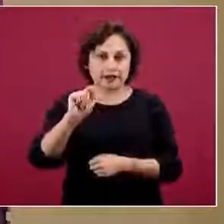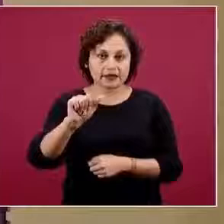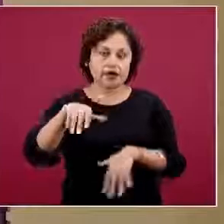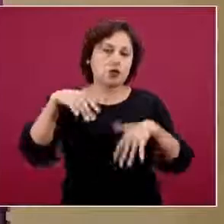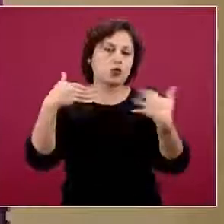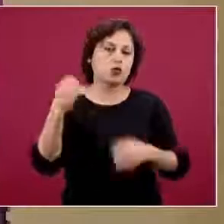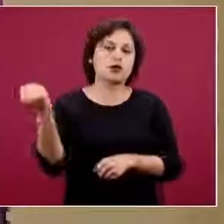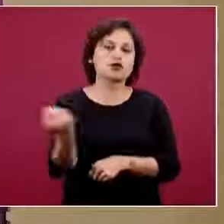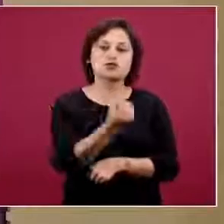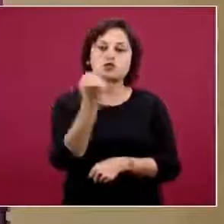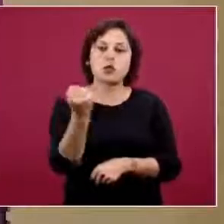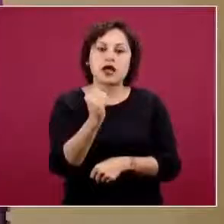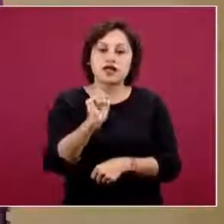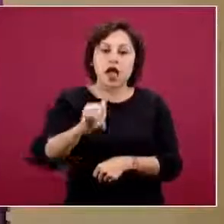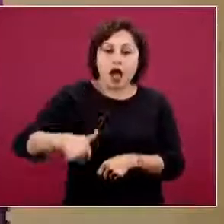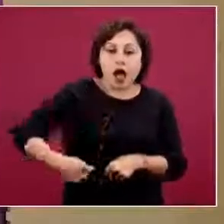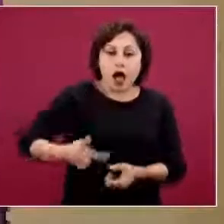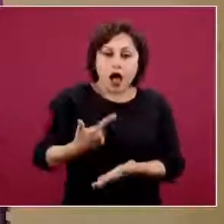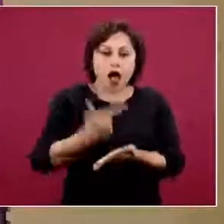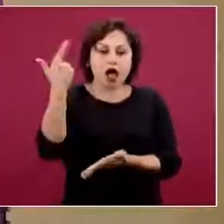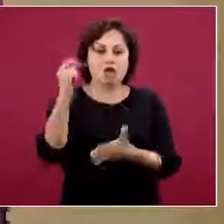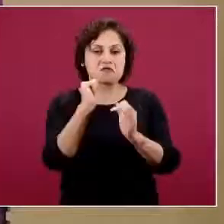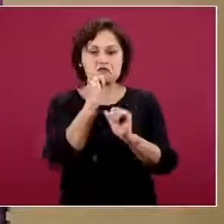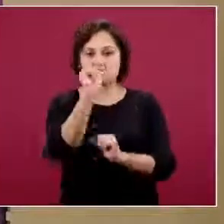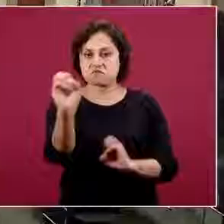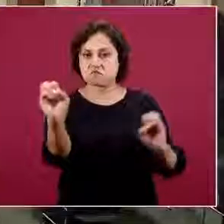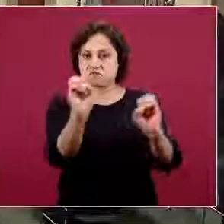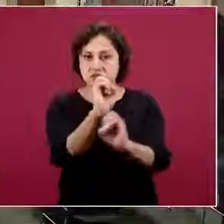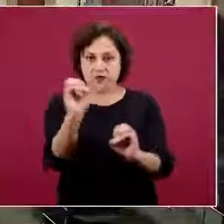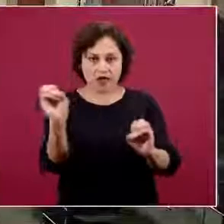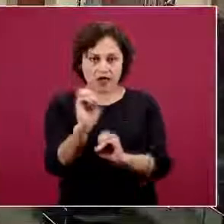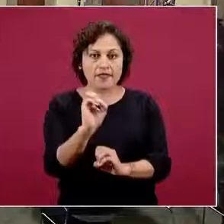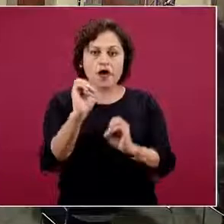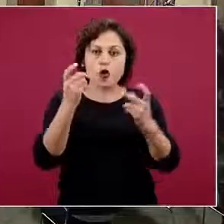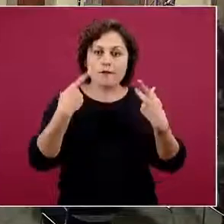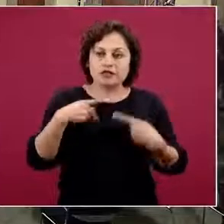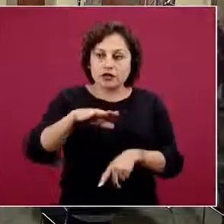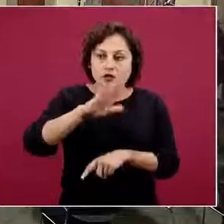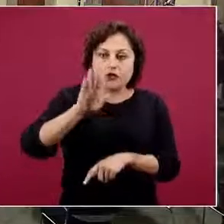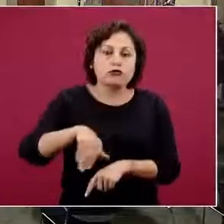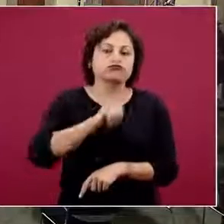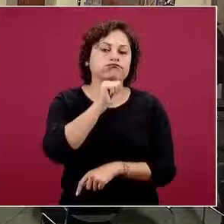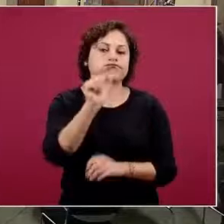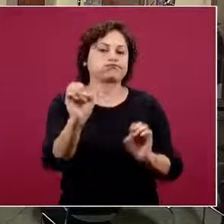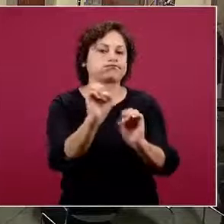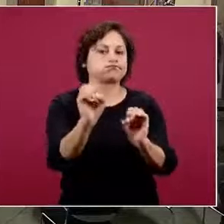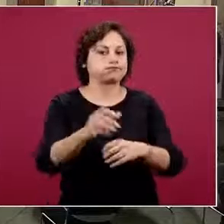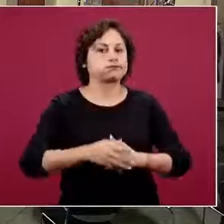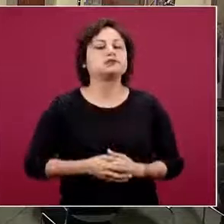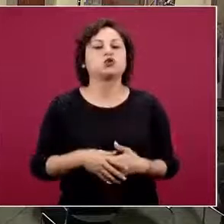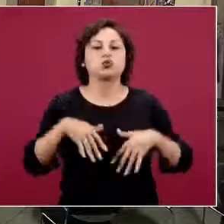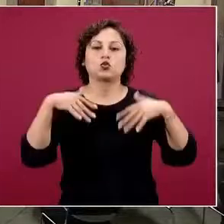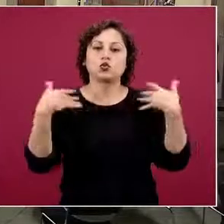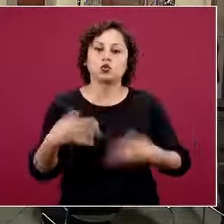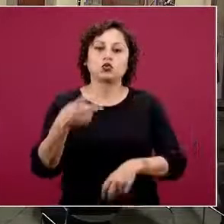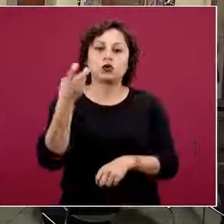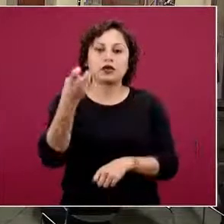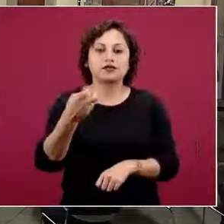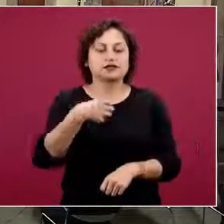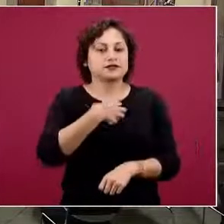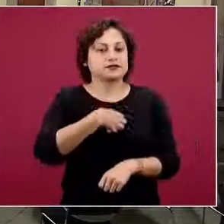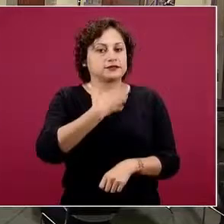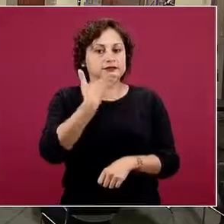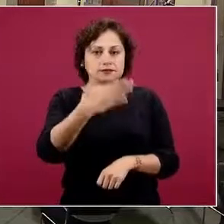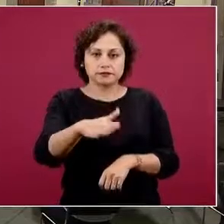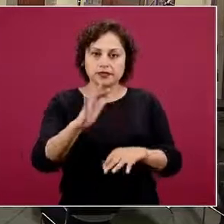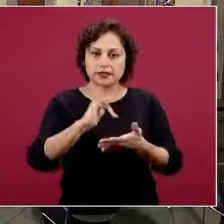ninguna lesión de importancia ni ningún fallecimiento, y eso pues es de celebrarse, ¿no?